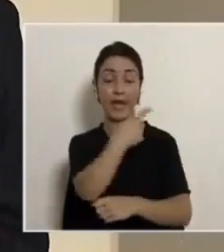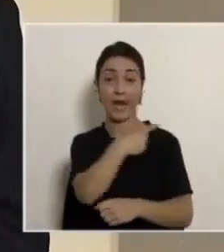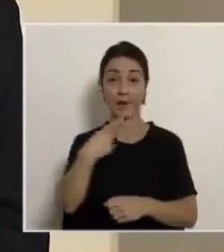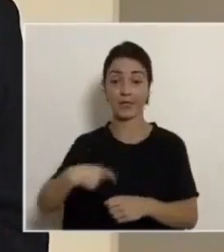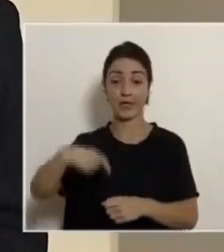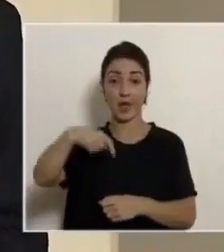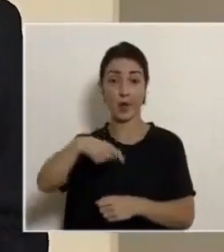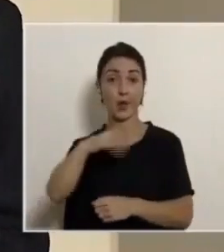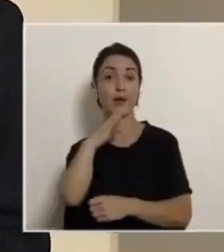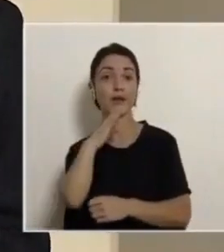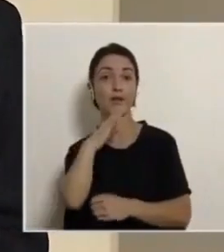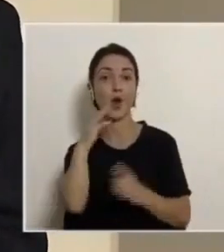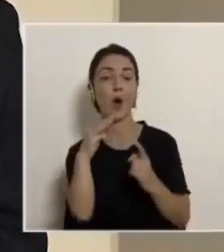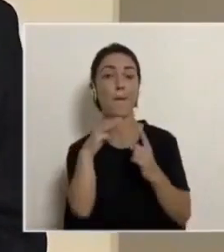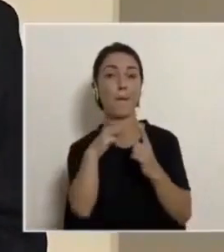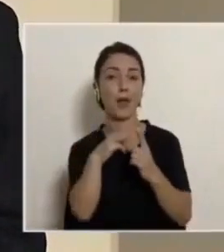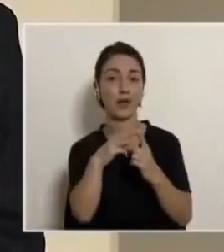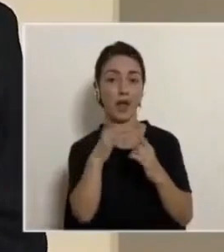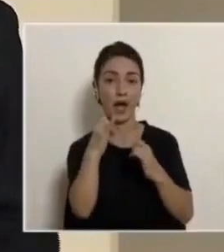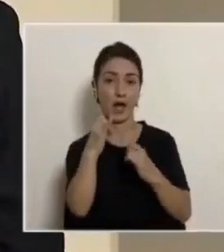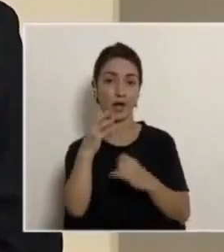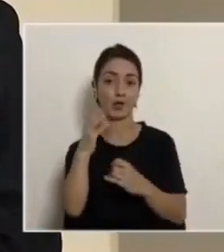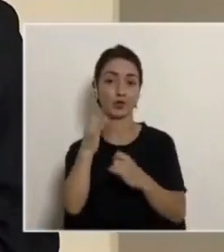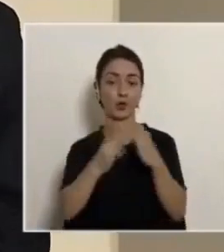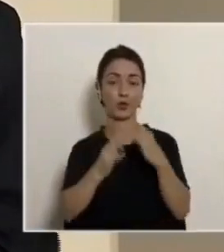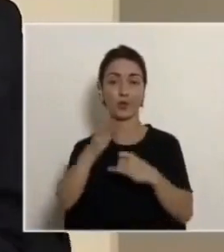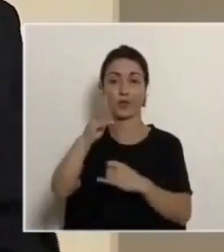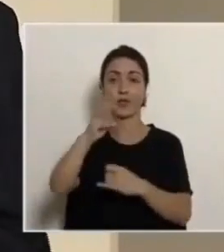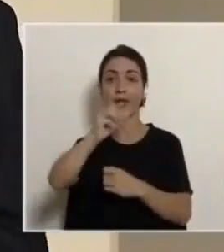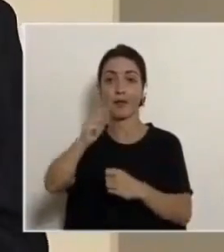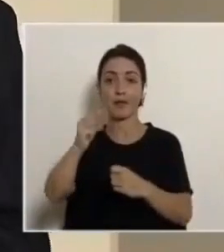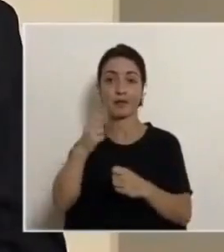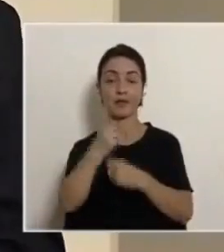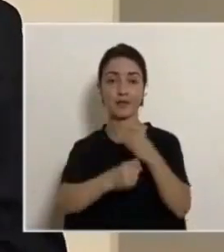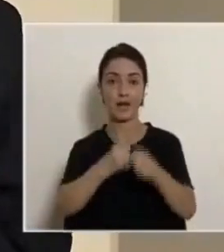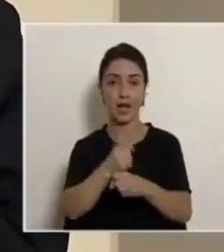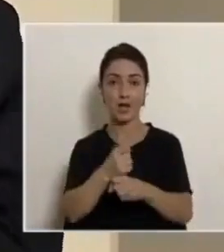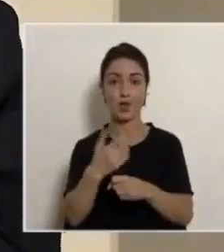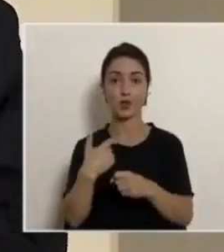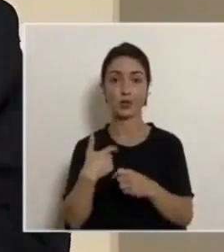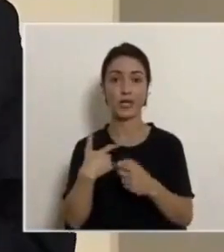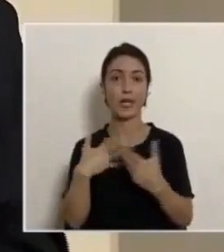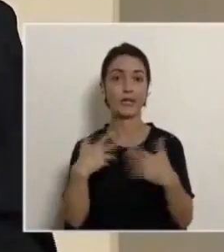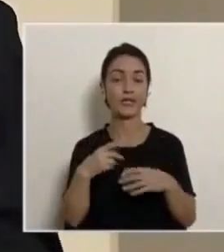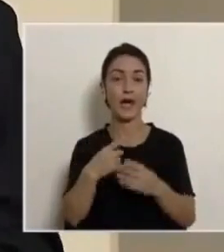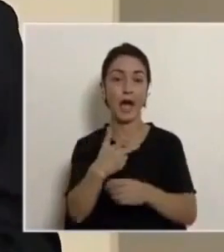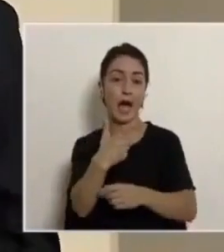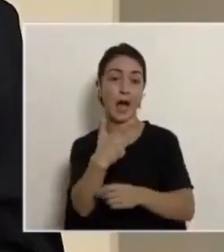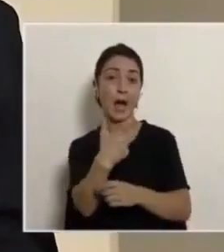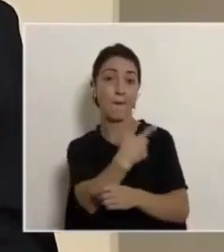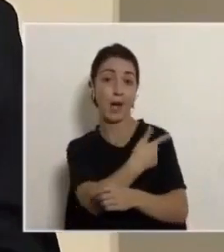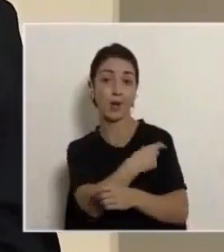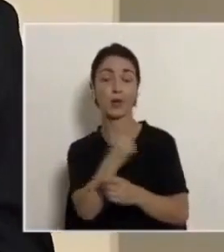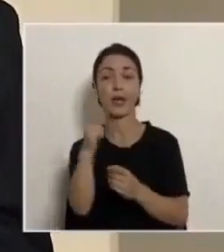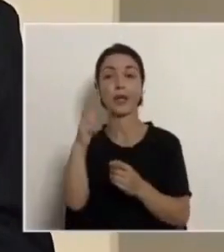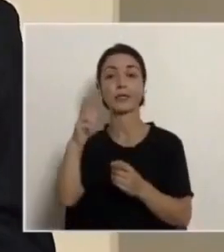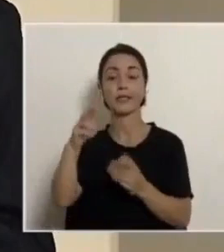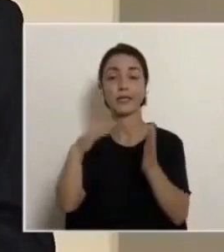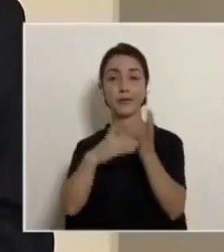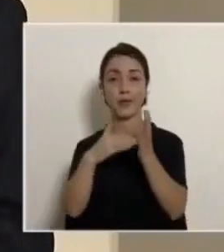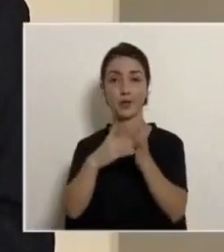discurso que la meta es para el último trimestre del año tener la inmunidad de rebaño, lo cual implica tener vacunadas 3.700.000